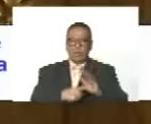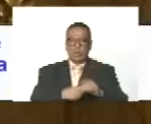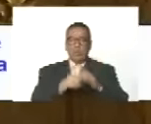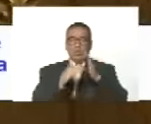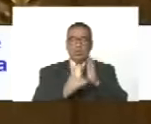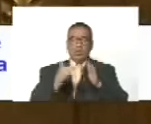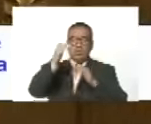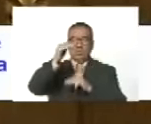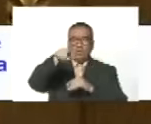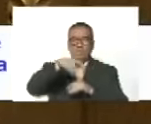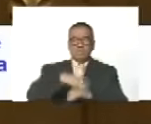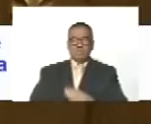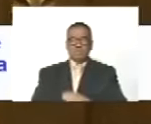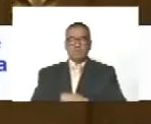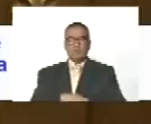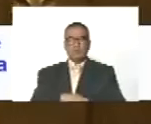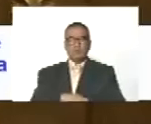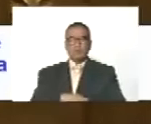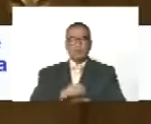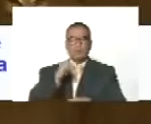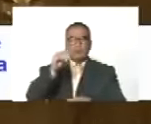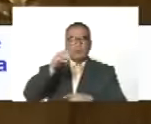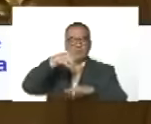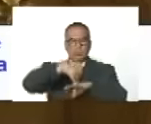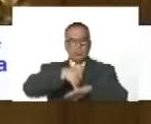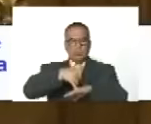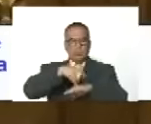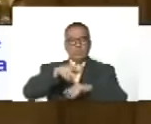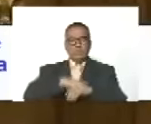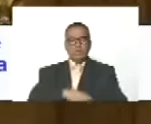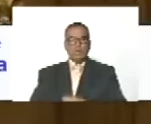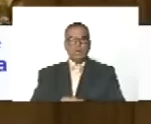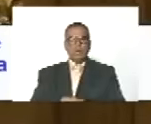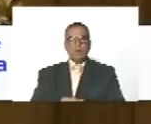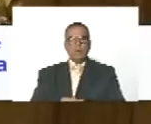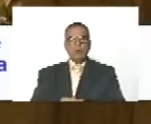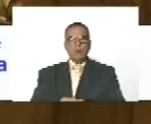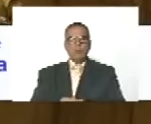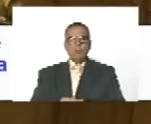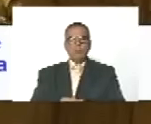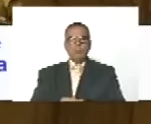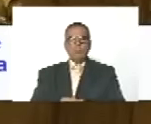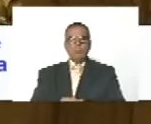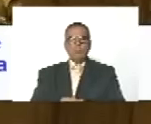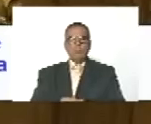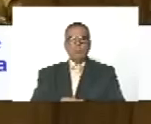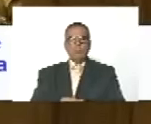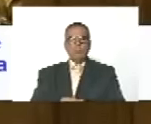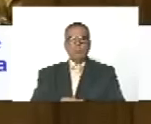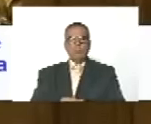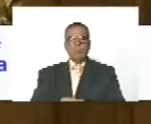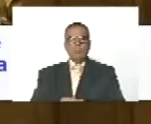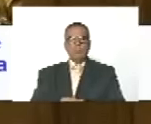monárquico, un modelo decadente y que como,